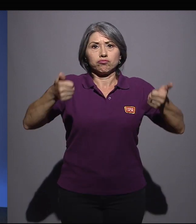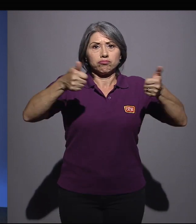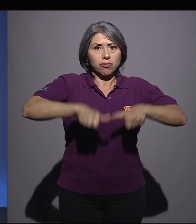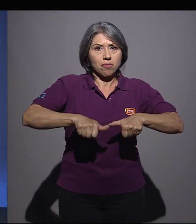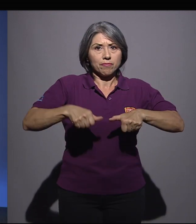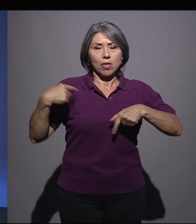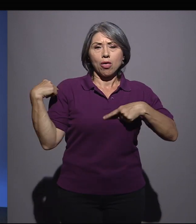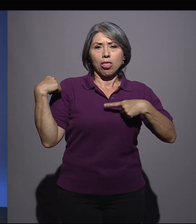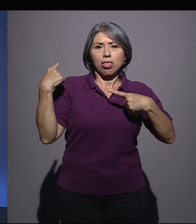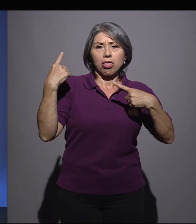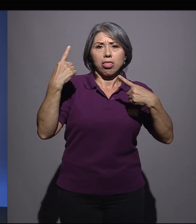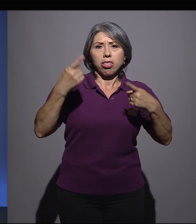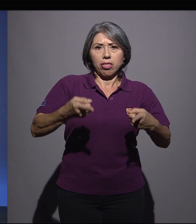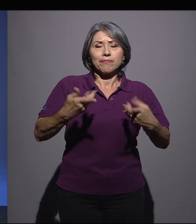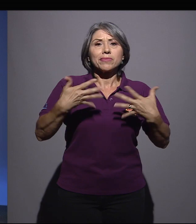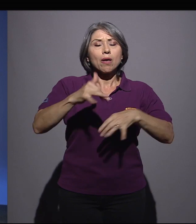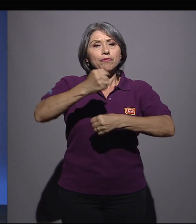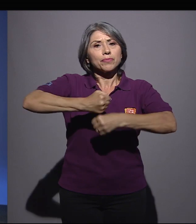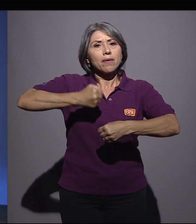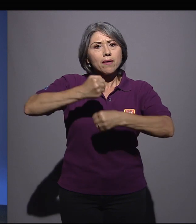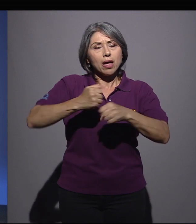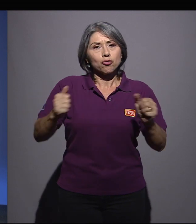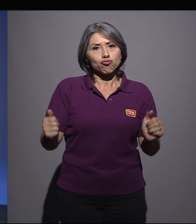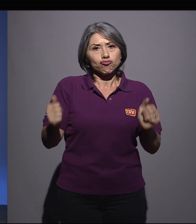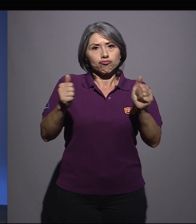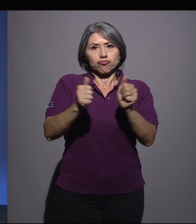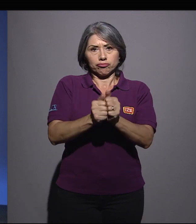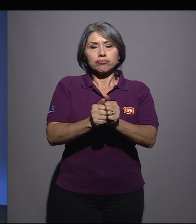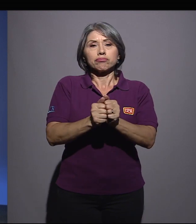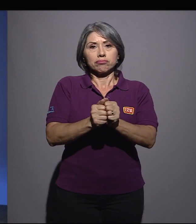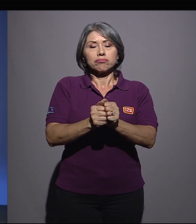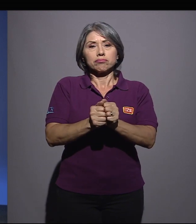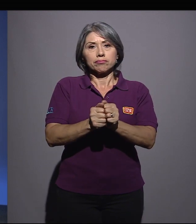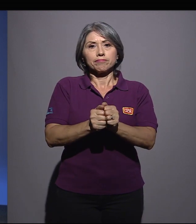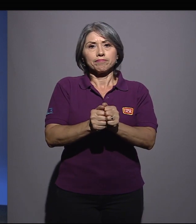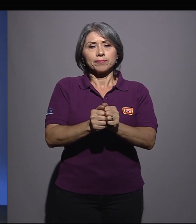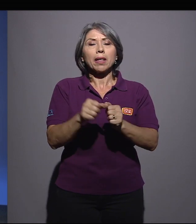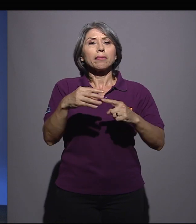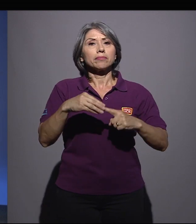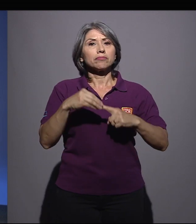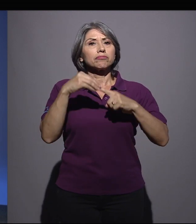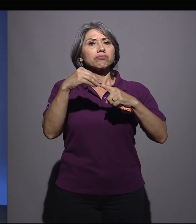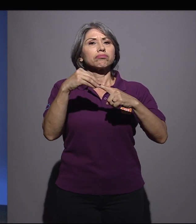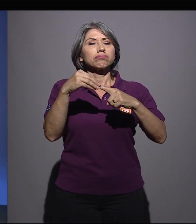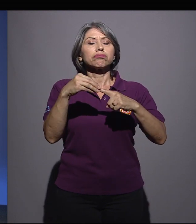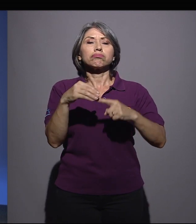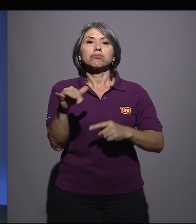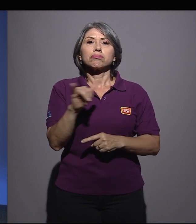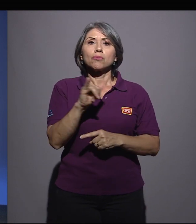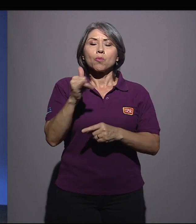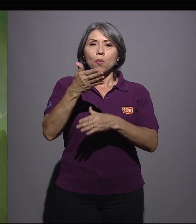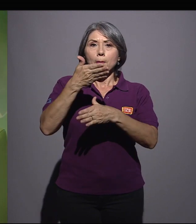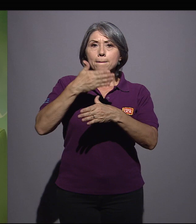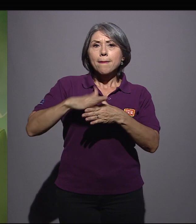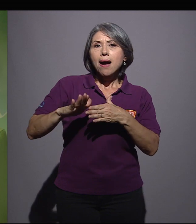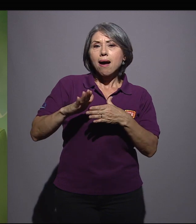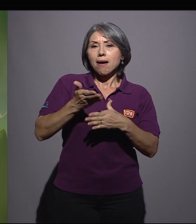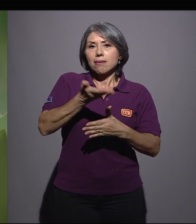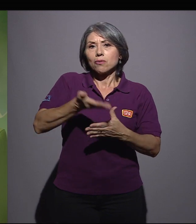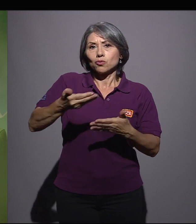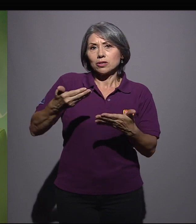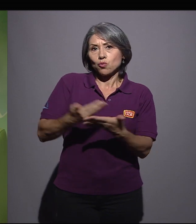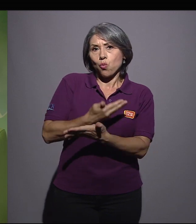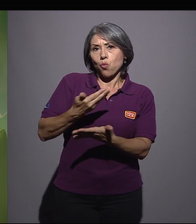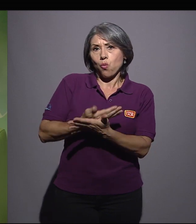fecha hemos venido trabajando de una forma conjunta, ¿verdad? Principalmente como parte de las novedades que en